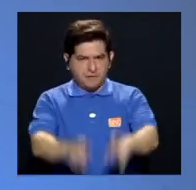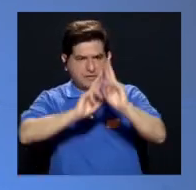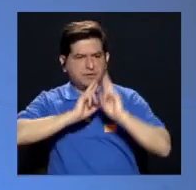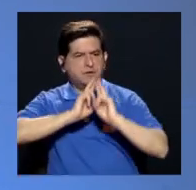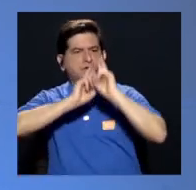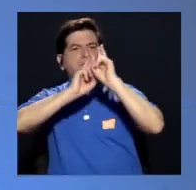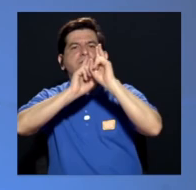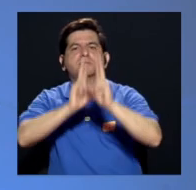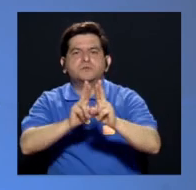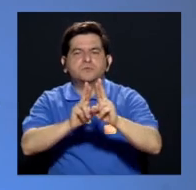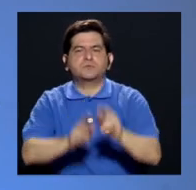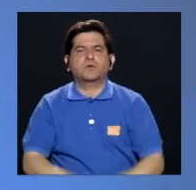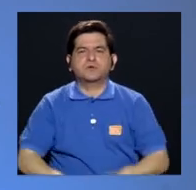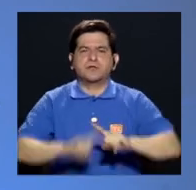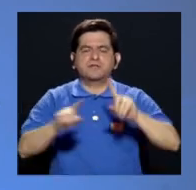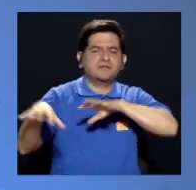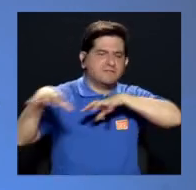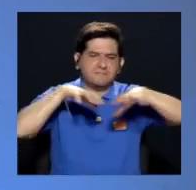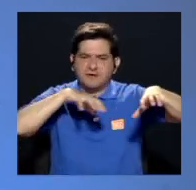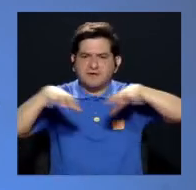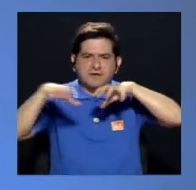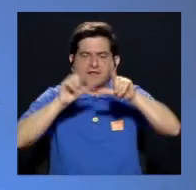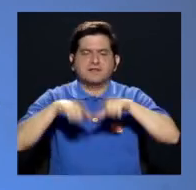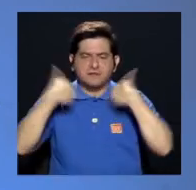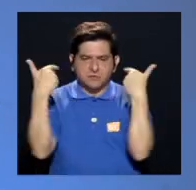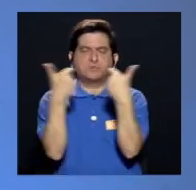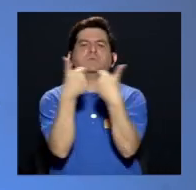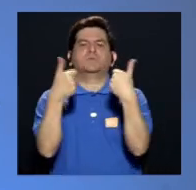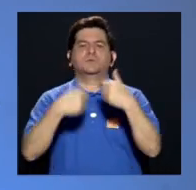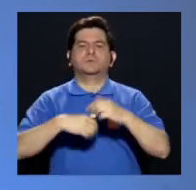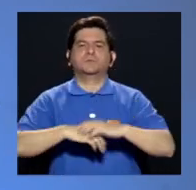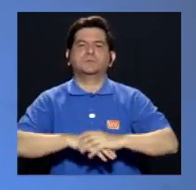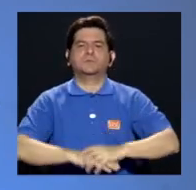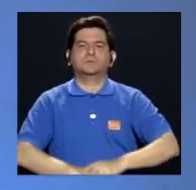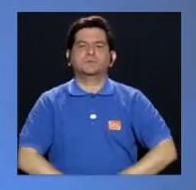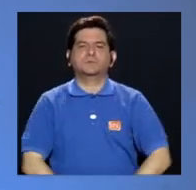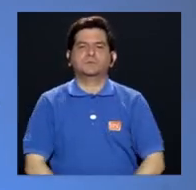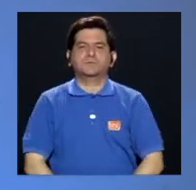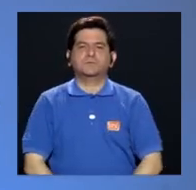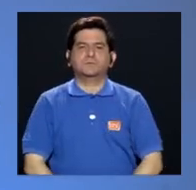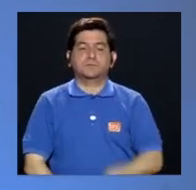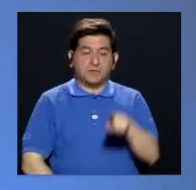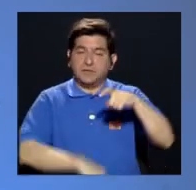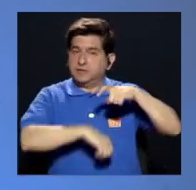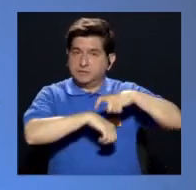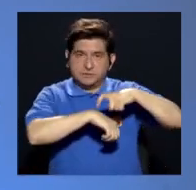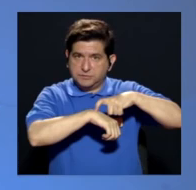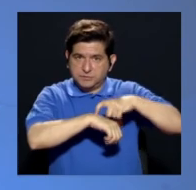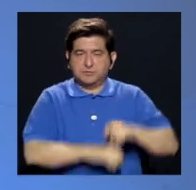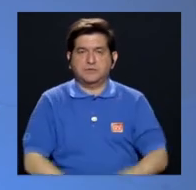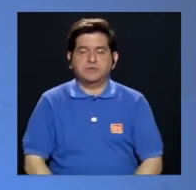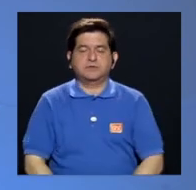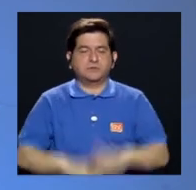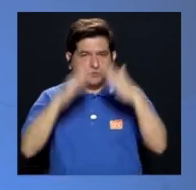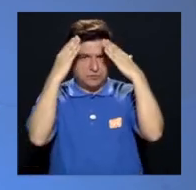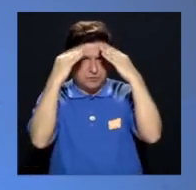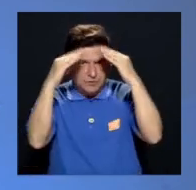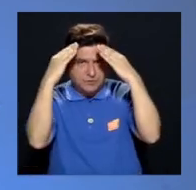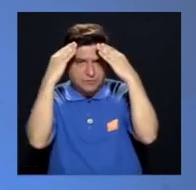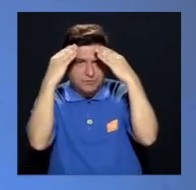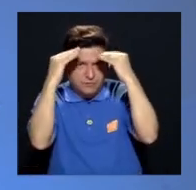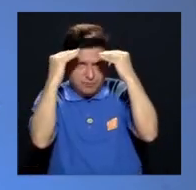resultado de acciones colectivas. Es entonces un